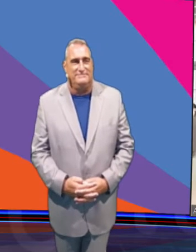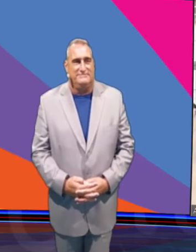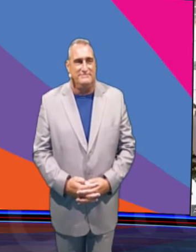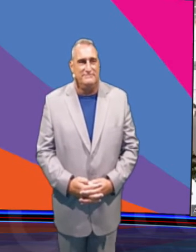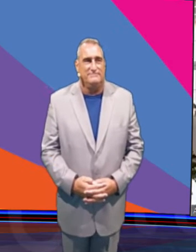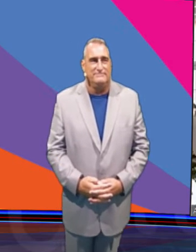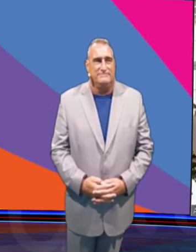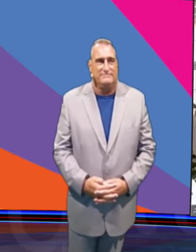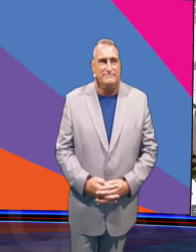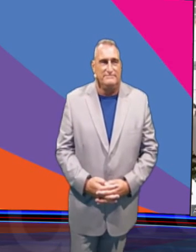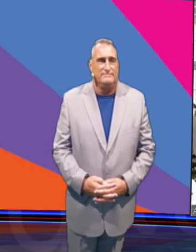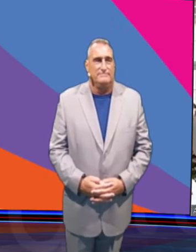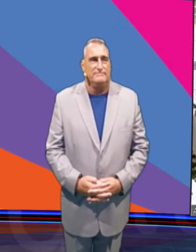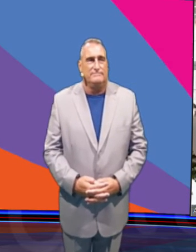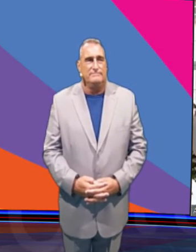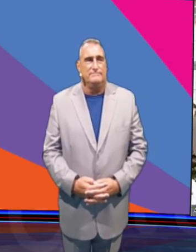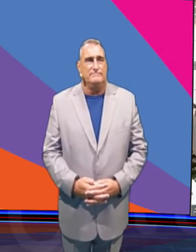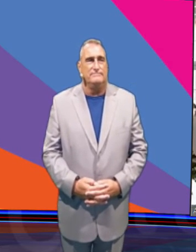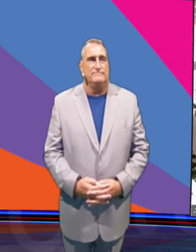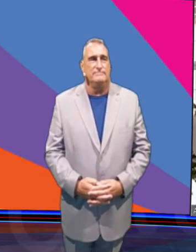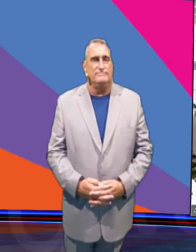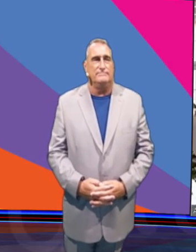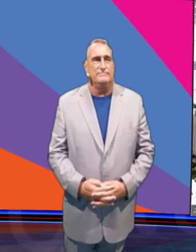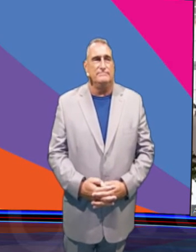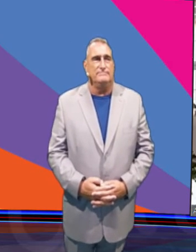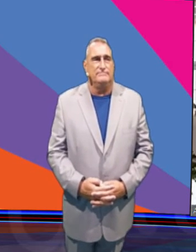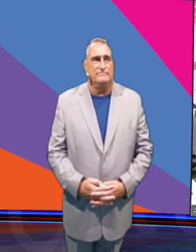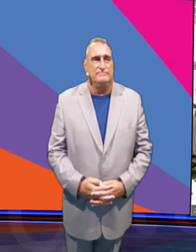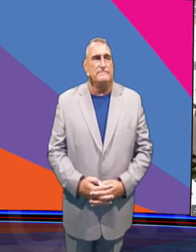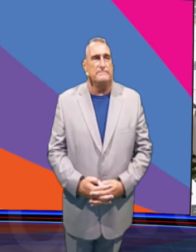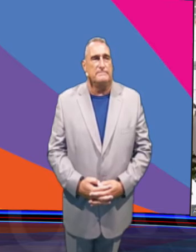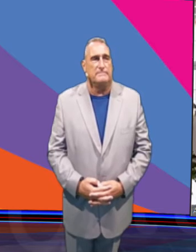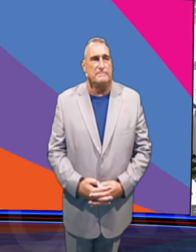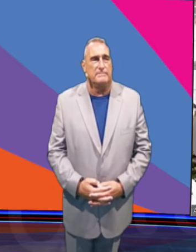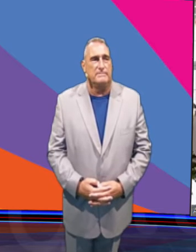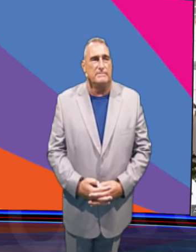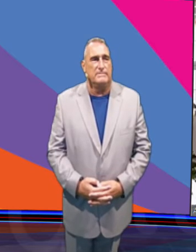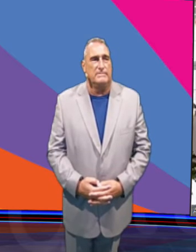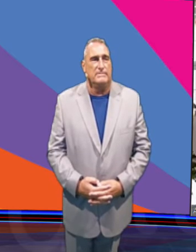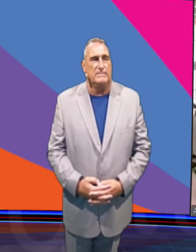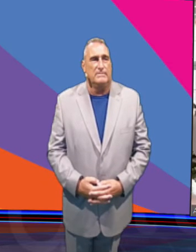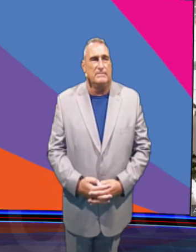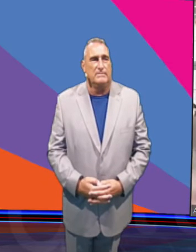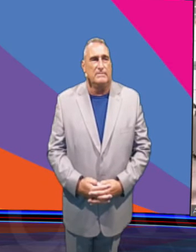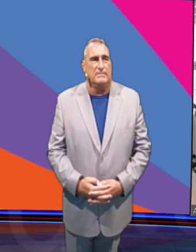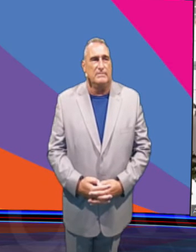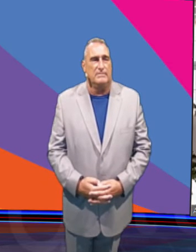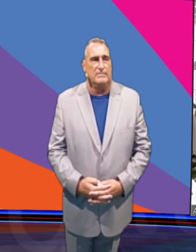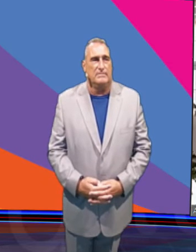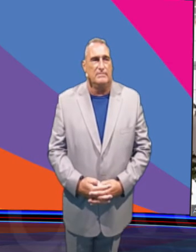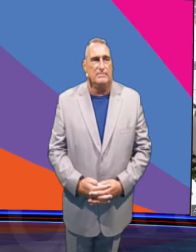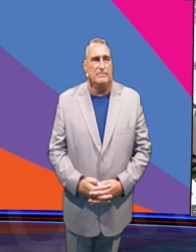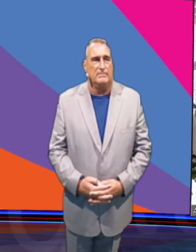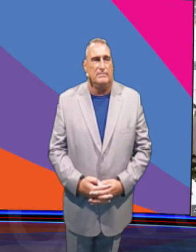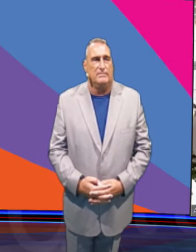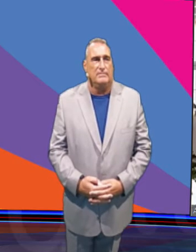Pero como es soja paraguaya, no paga retenciones. ¿Qué tiene que ver la soja con TN?